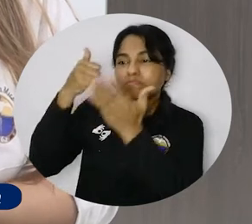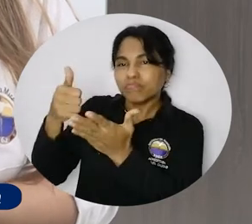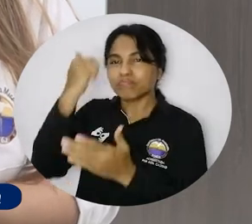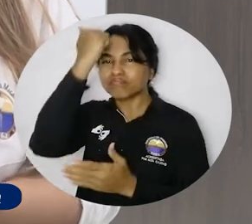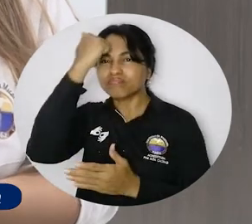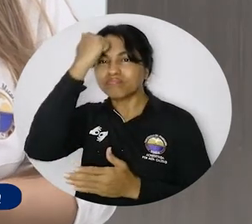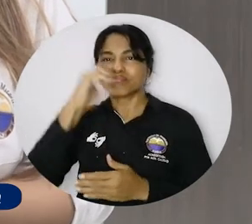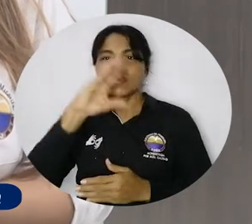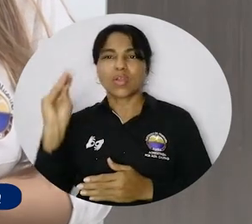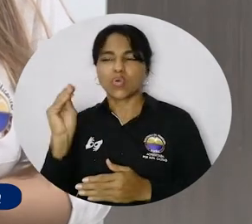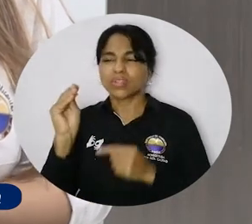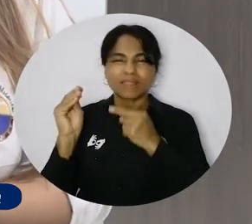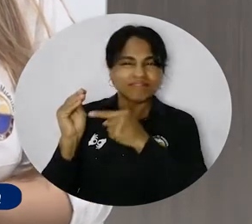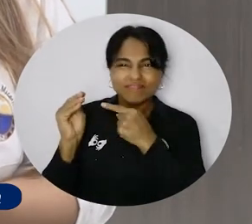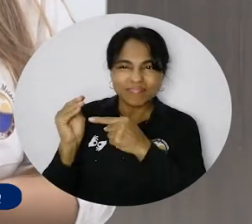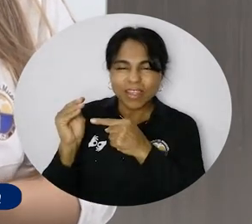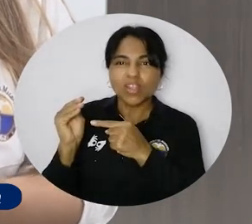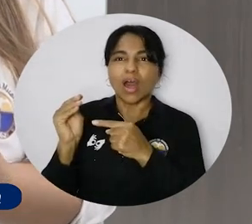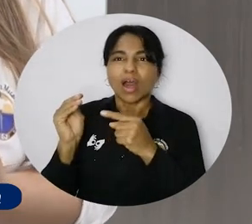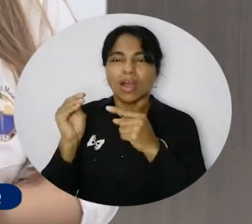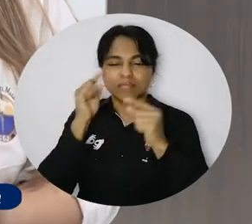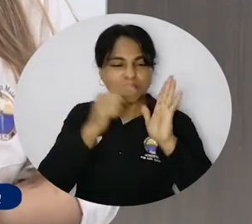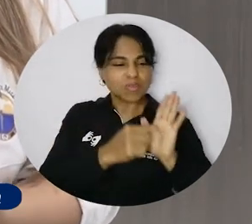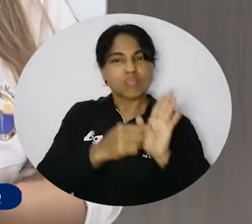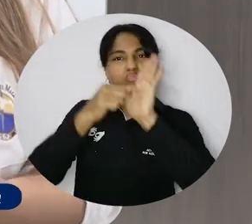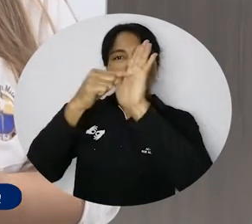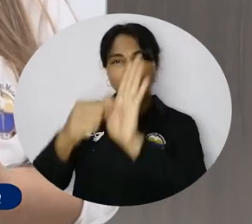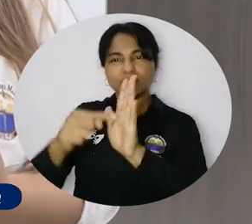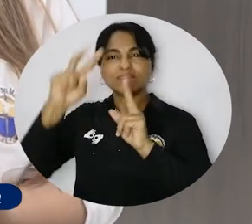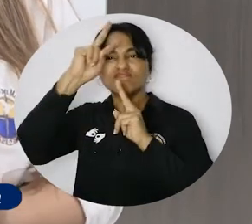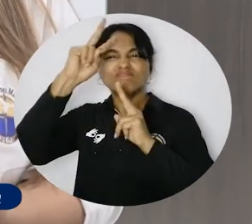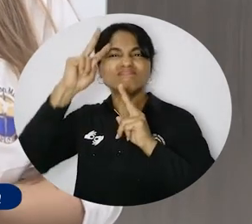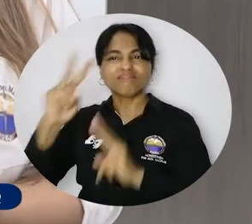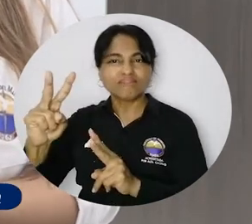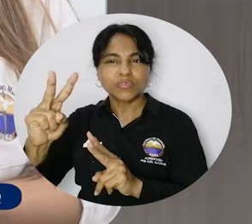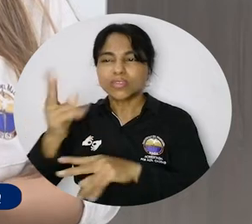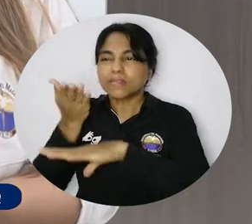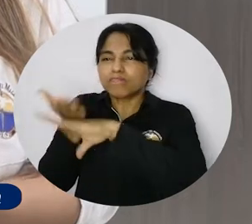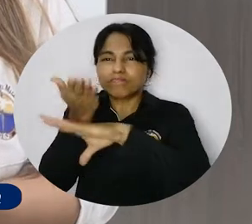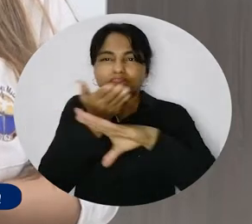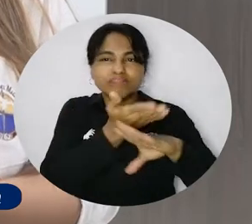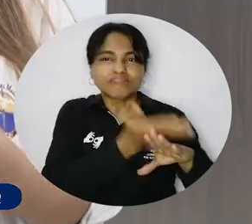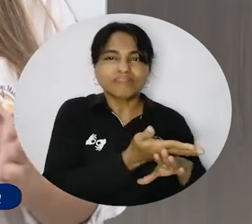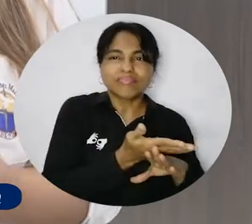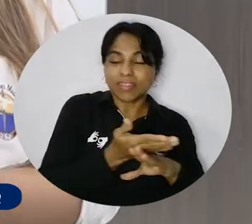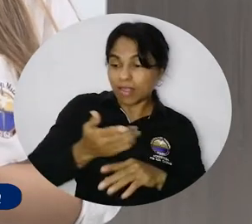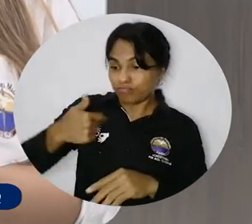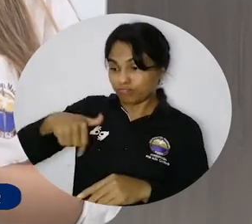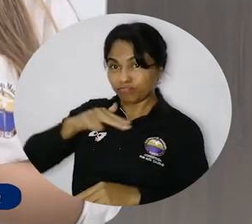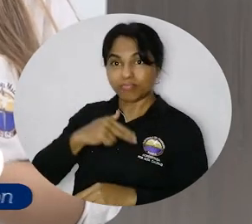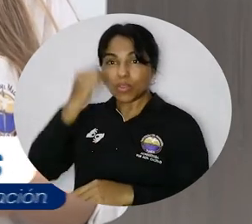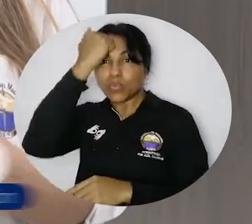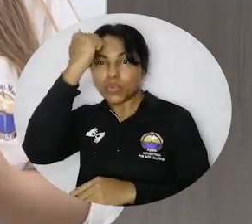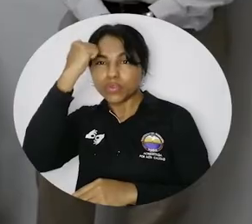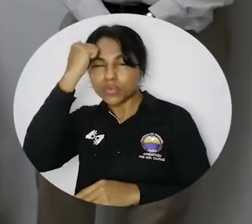de la Costa, que consiste precisamente en visibilizar y en reconocer todas esas propuestas que realizamos